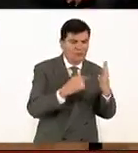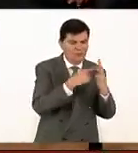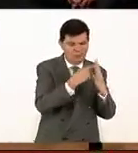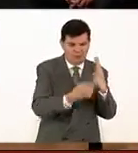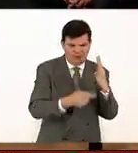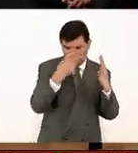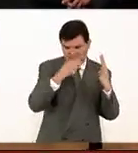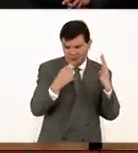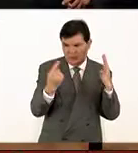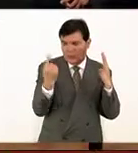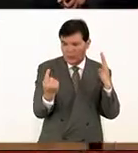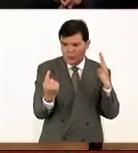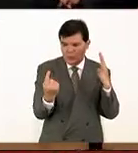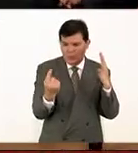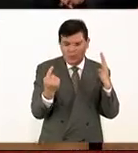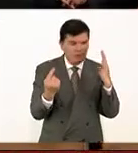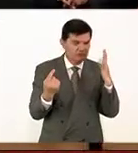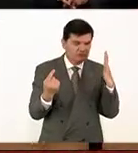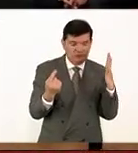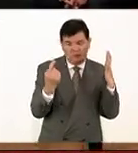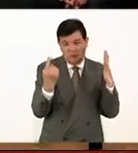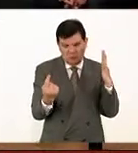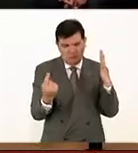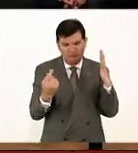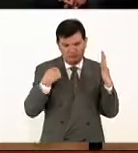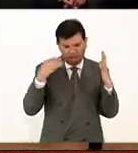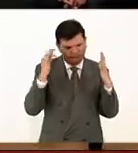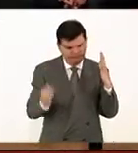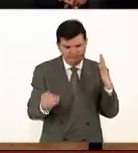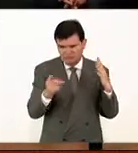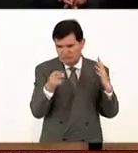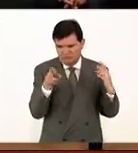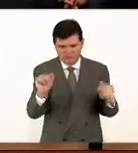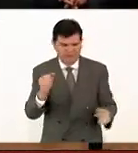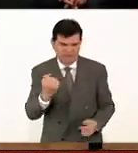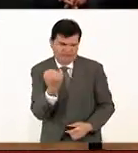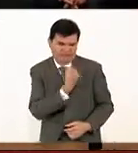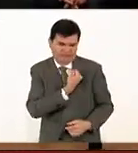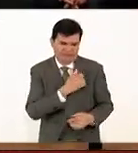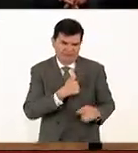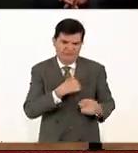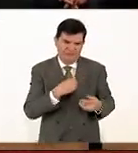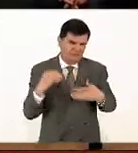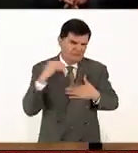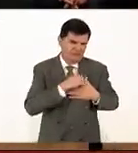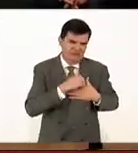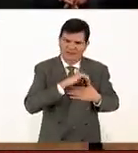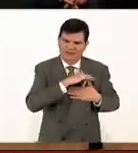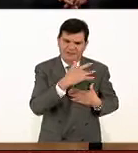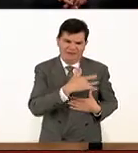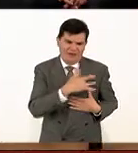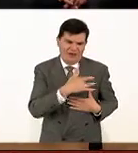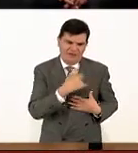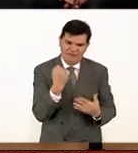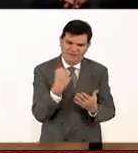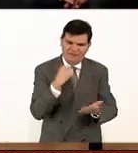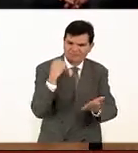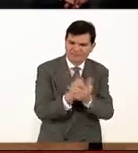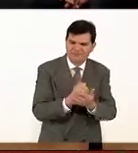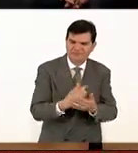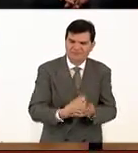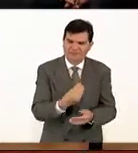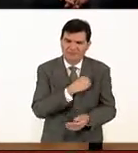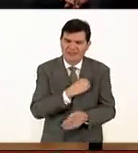4 mexicanos, 1 de cada 5 está dispuesto a llamarse priista, ¿no? Que es a mucha gente, sobre todo en esta ciudad, le